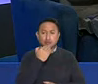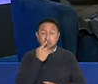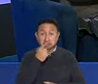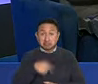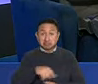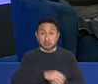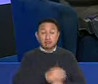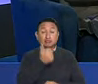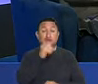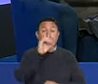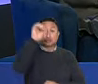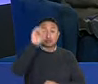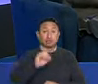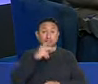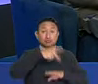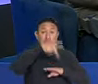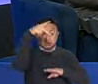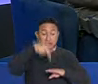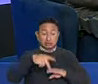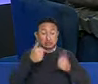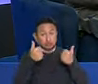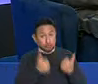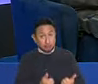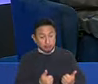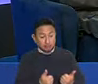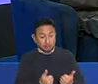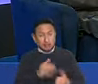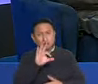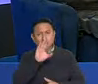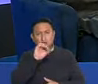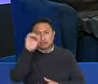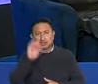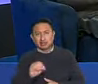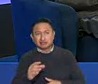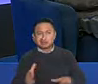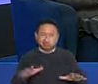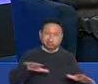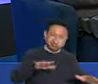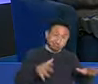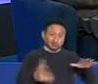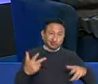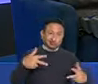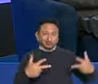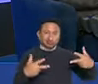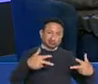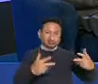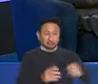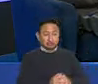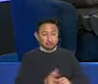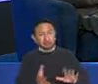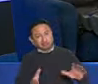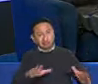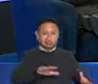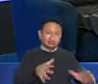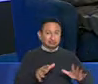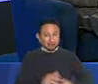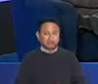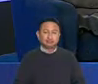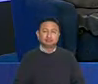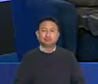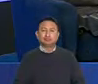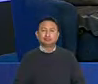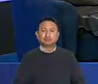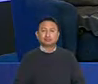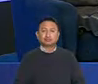hay un 10% de las vías de Pichincha que están en buen estado. Y el 90% están en ese estado que uno dice, sí está, pero no está. En